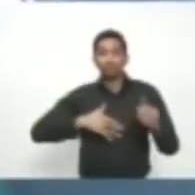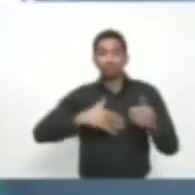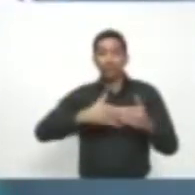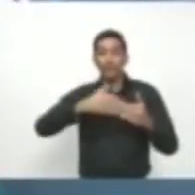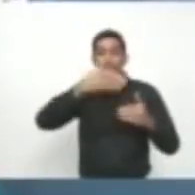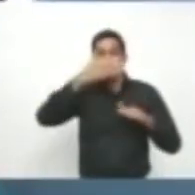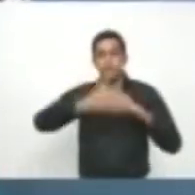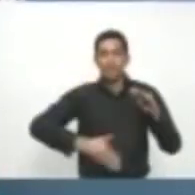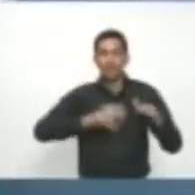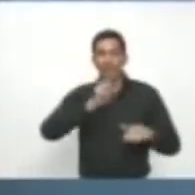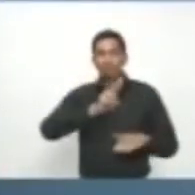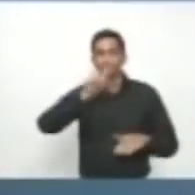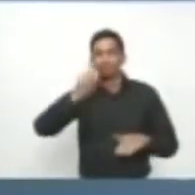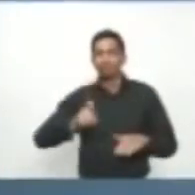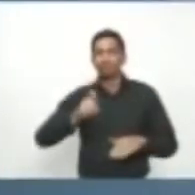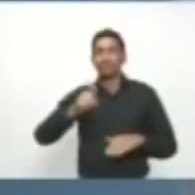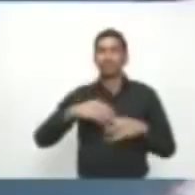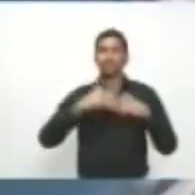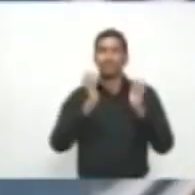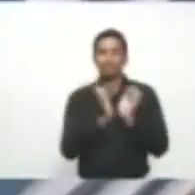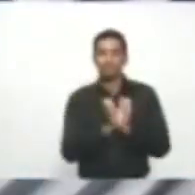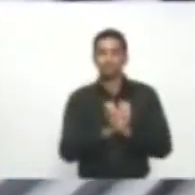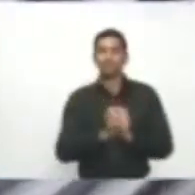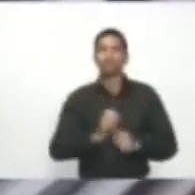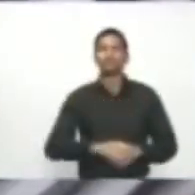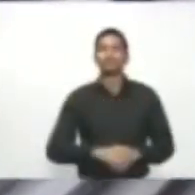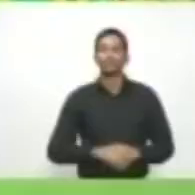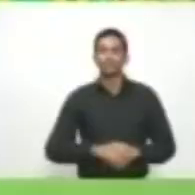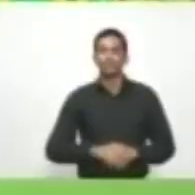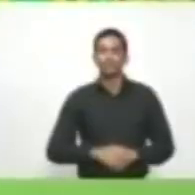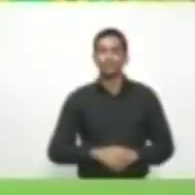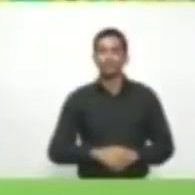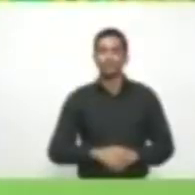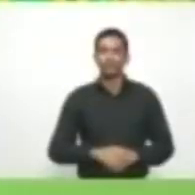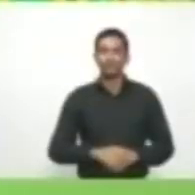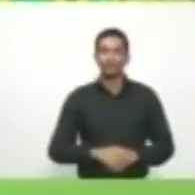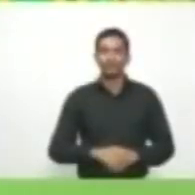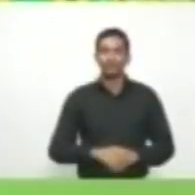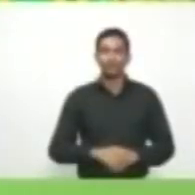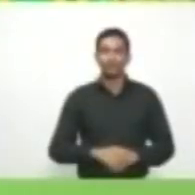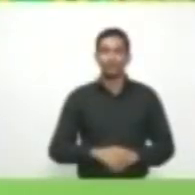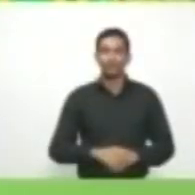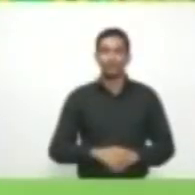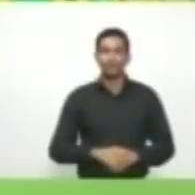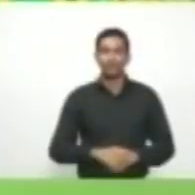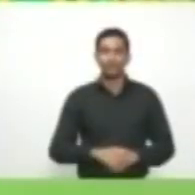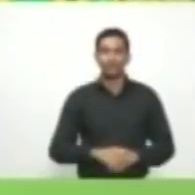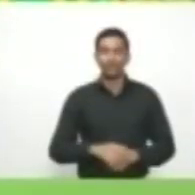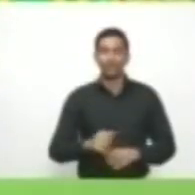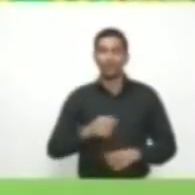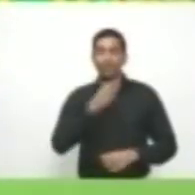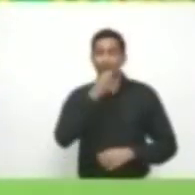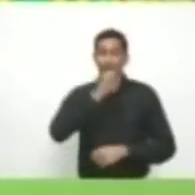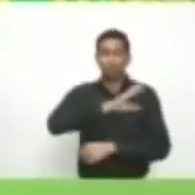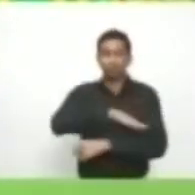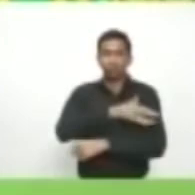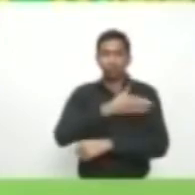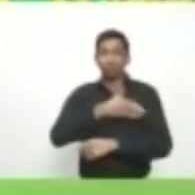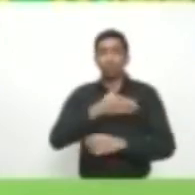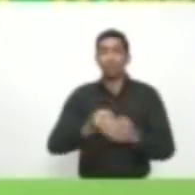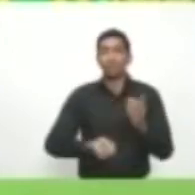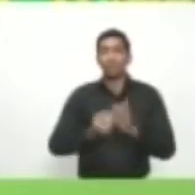y asimismo abre las puertas para su banco de sangre. Mario Alberto lanza su más reciente álbum, Sigo